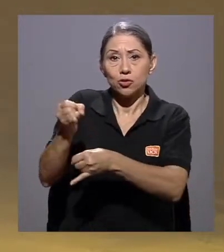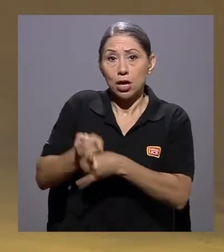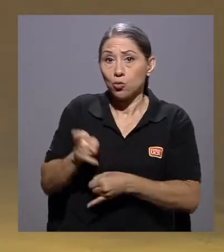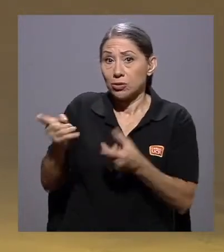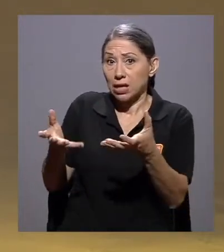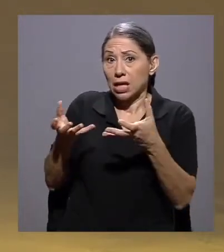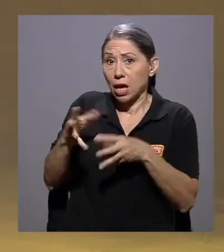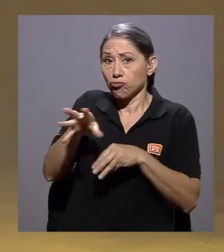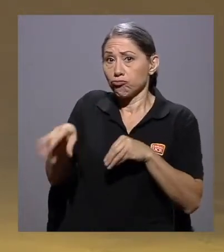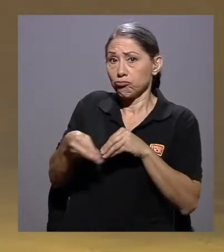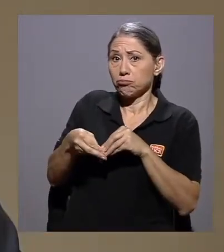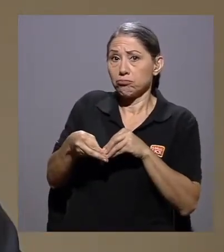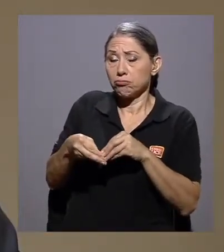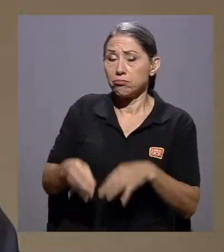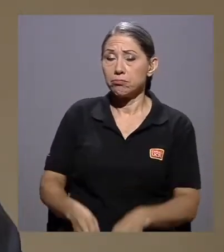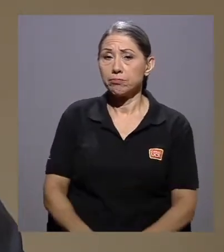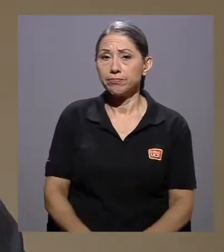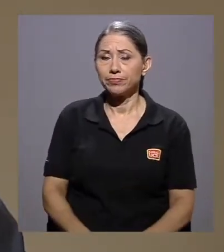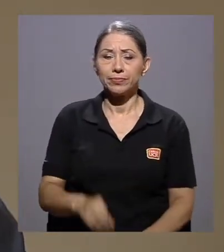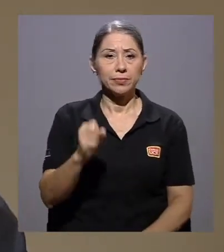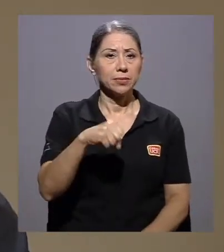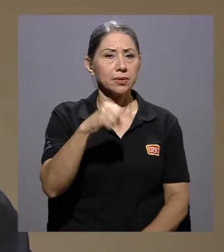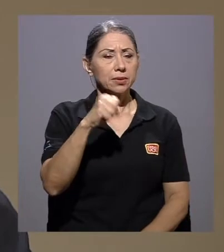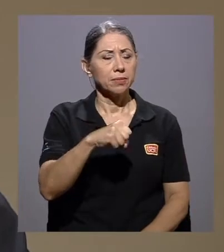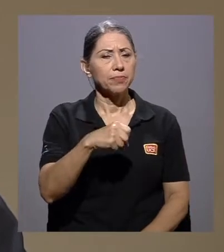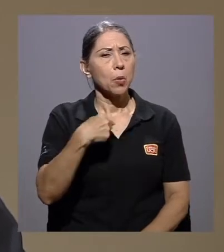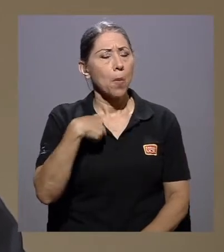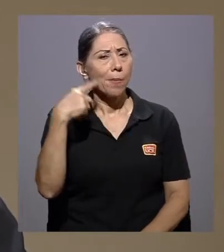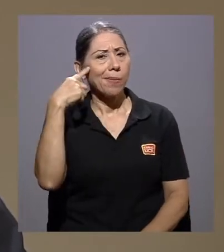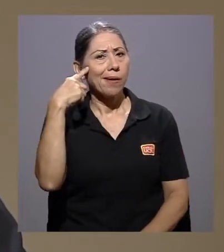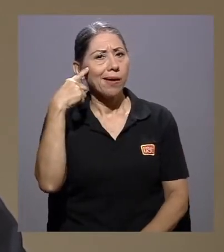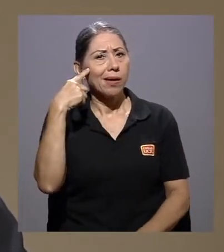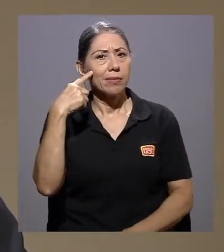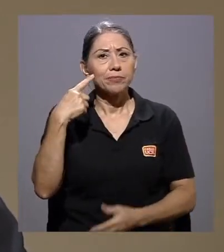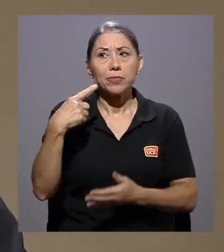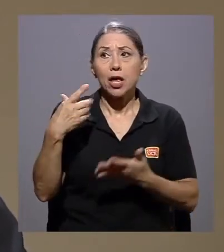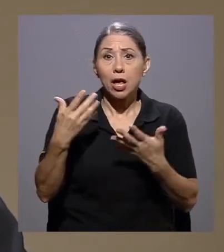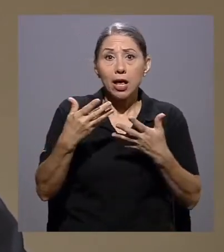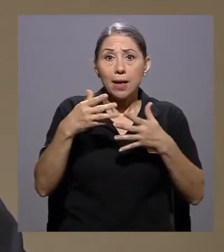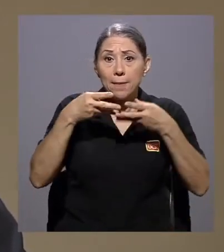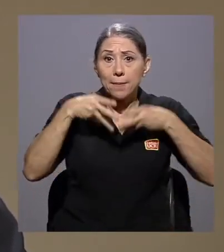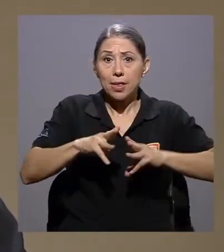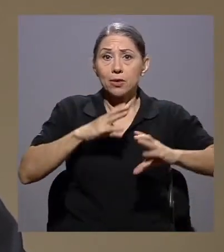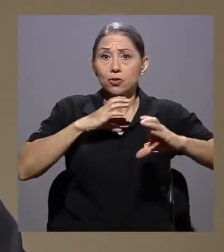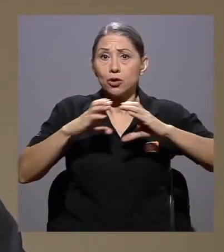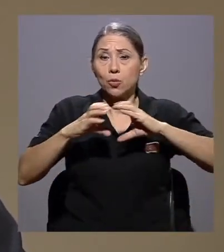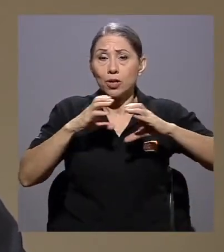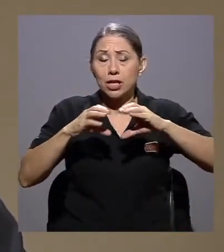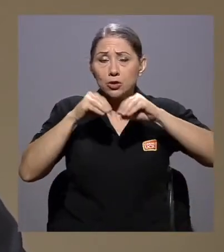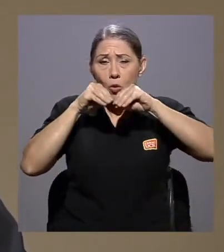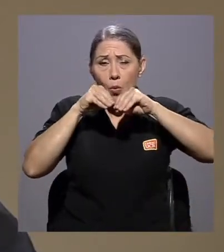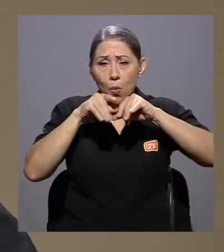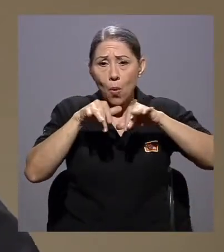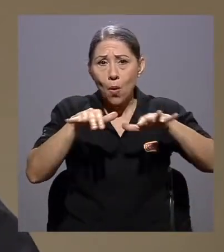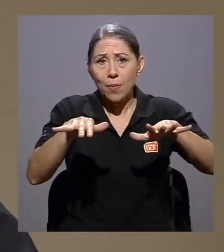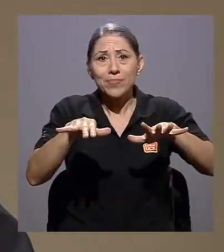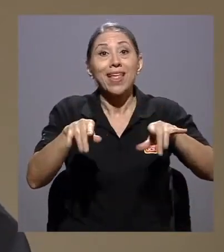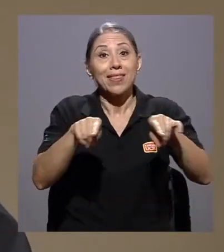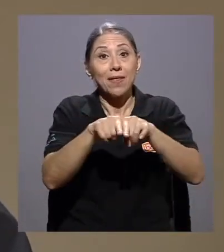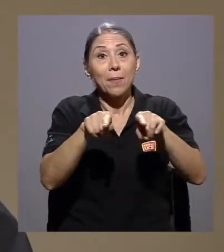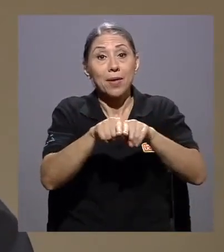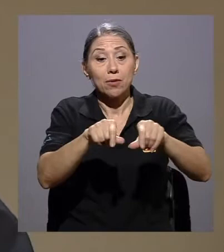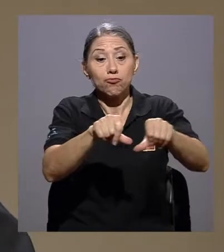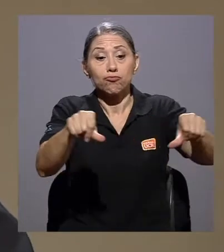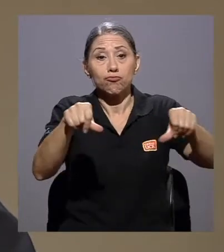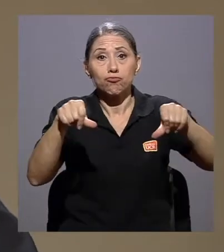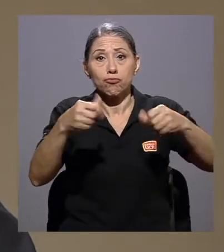acotarnos algo antes del corte. Sí, a mí me parece que el discurso mediático del sector más que todo empresarial y de las